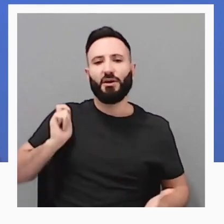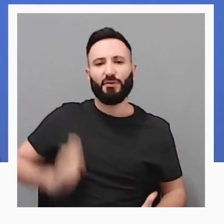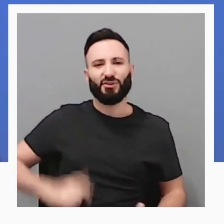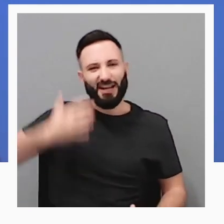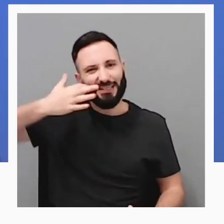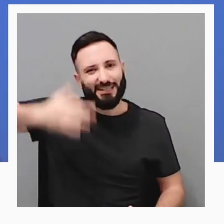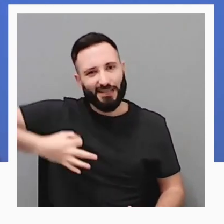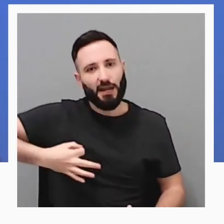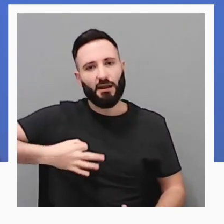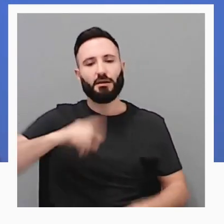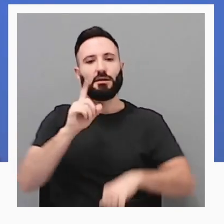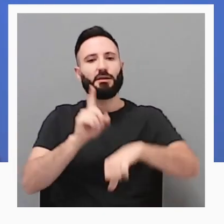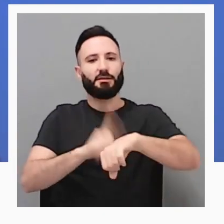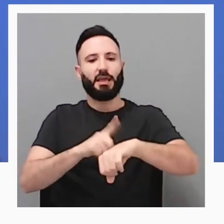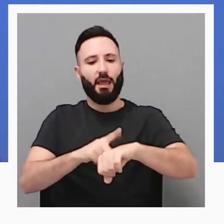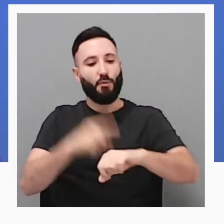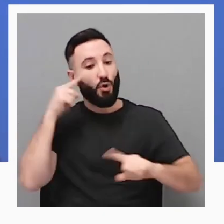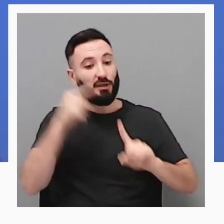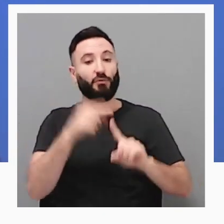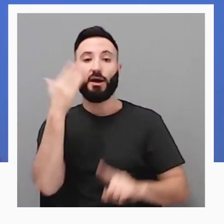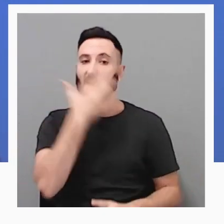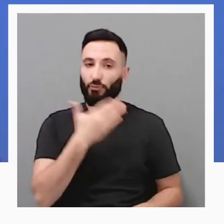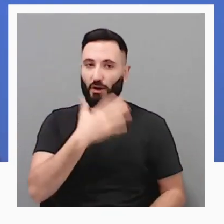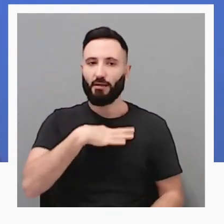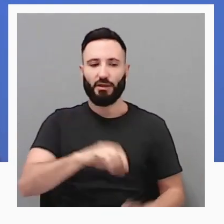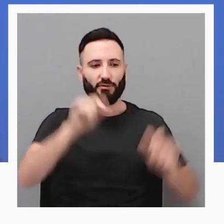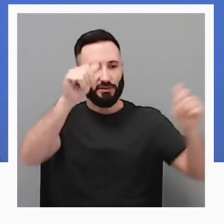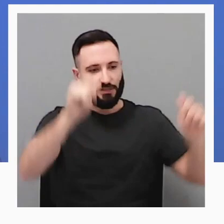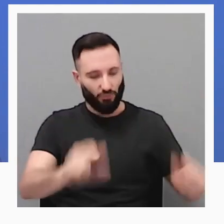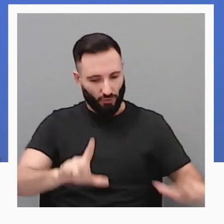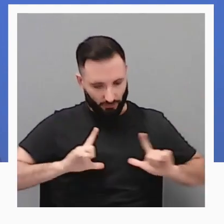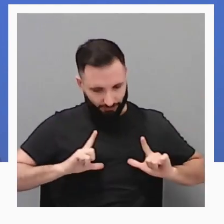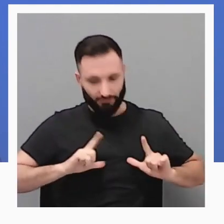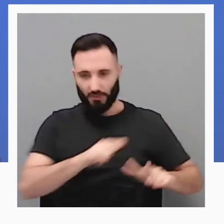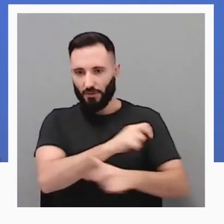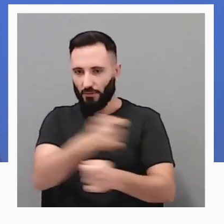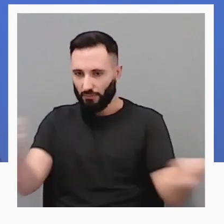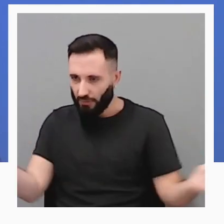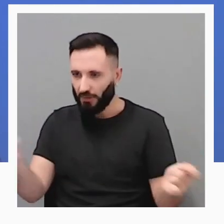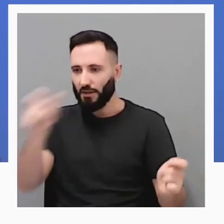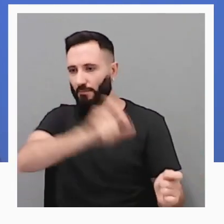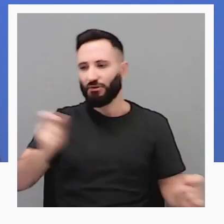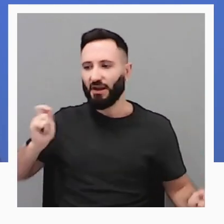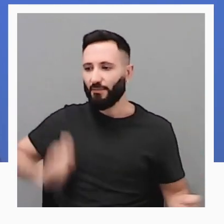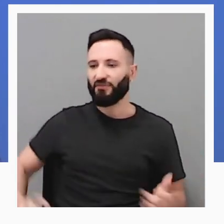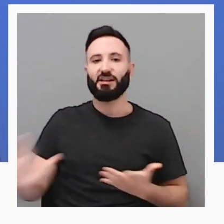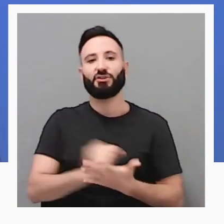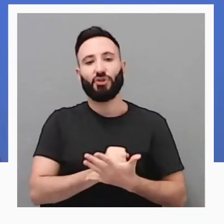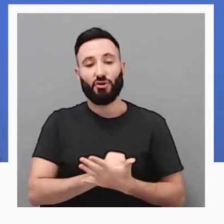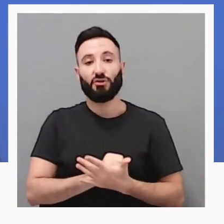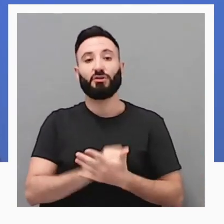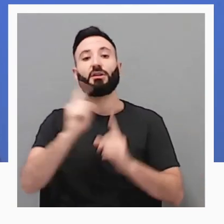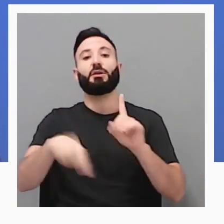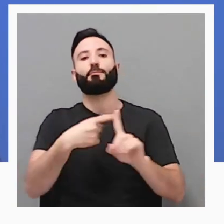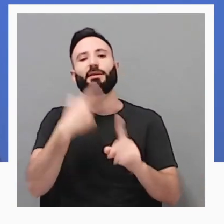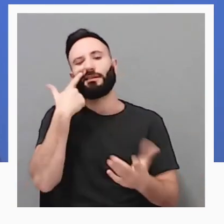un tiempo en el cual las escuelas podamos cualificar, que ya existe, a todos los profesionales que están en activo y acreditarlos